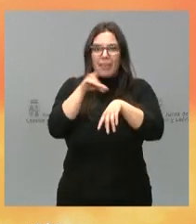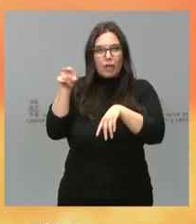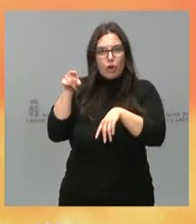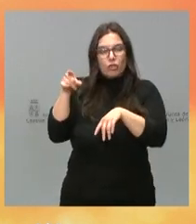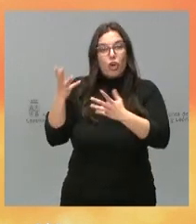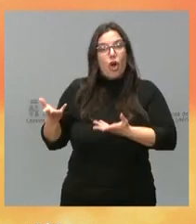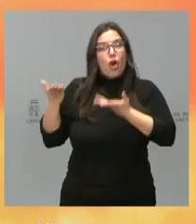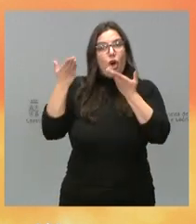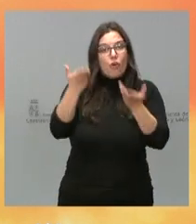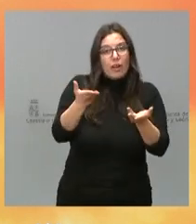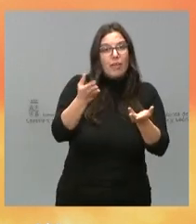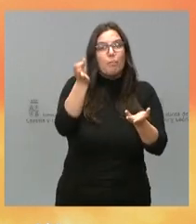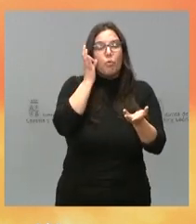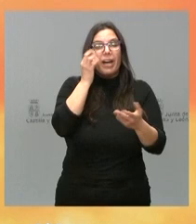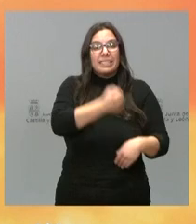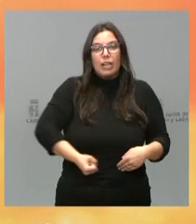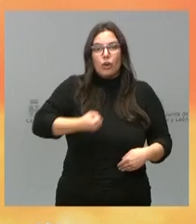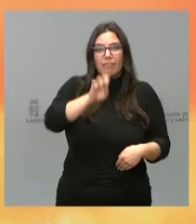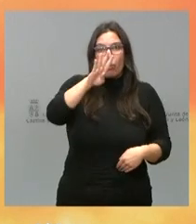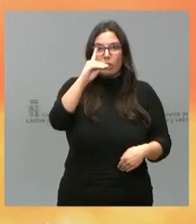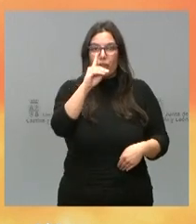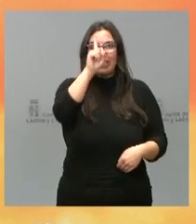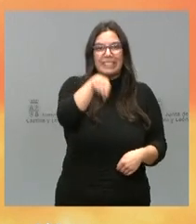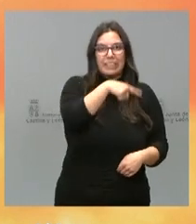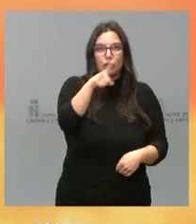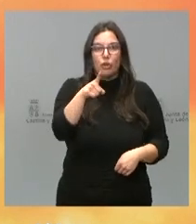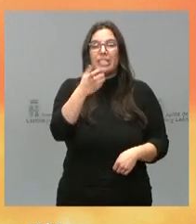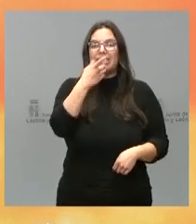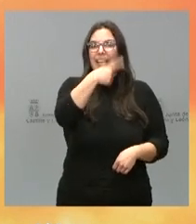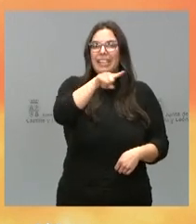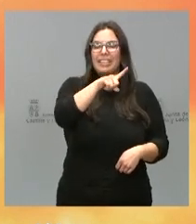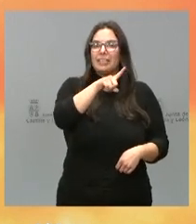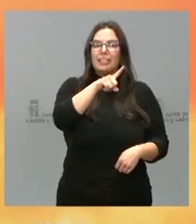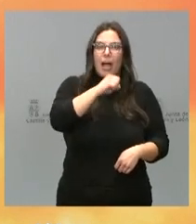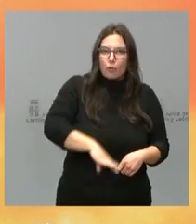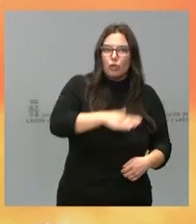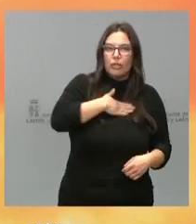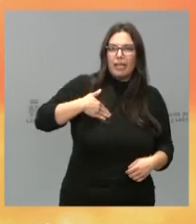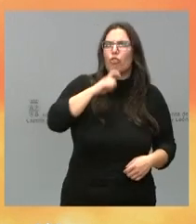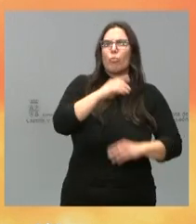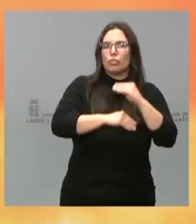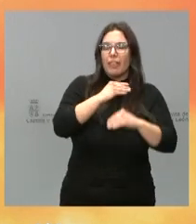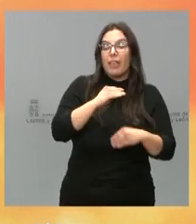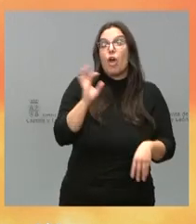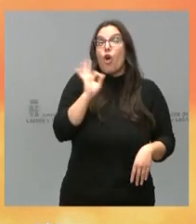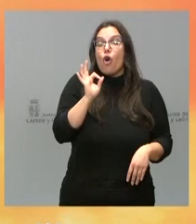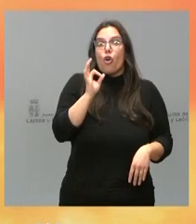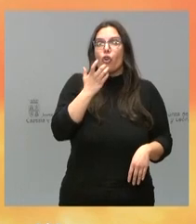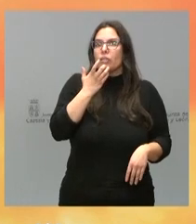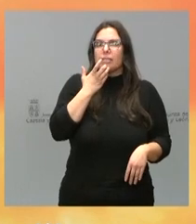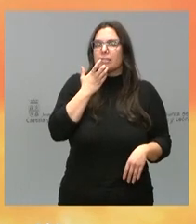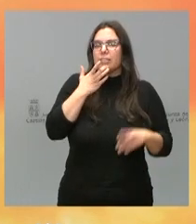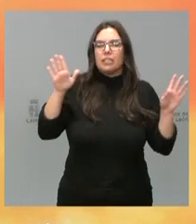ofrecer a las mujeres las ecografías 4d quieran o no quieran tener el niño que van cómo lo van a hacer eso O si decididamente